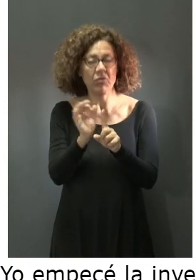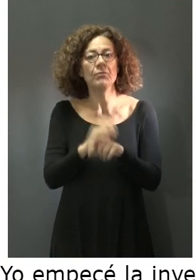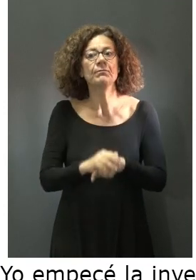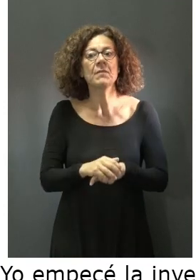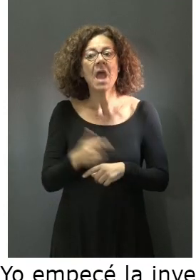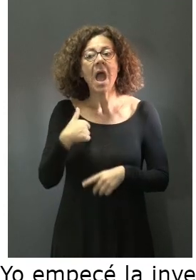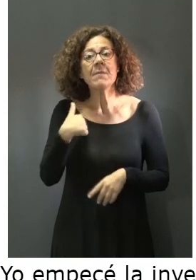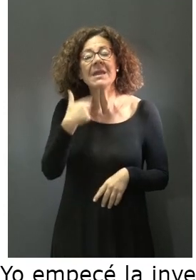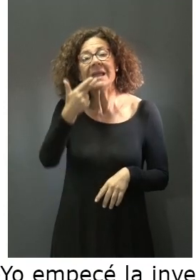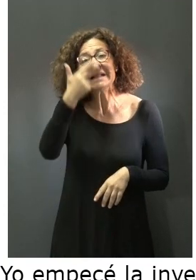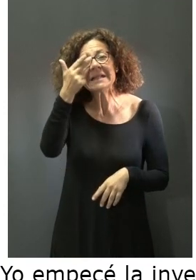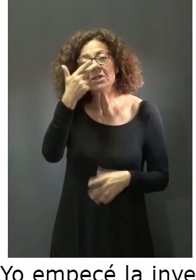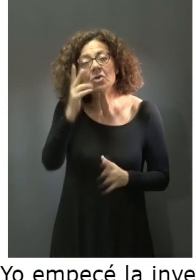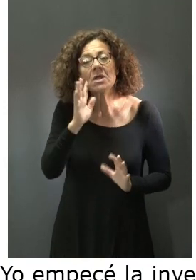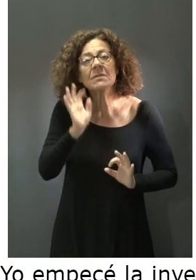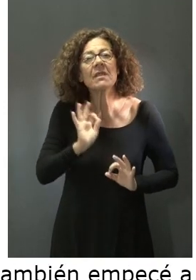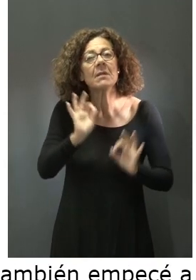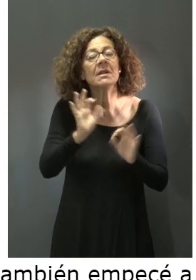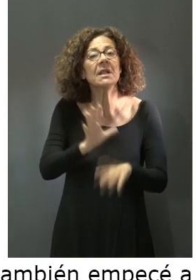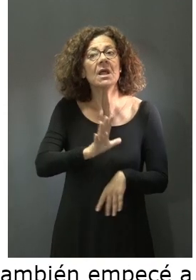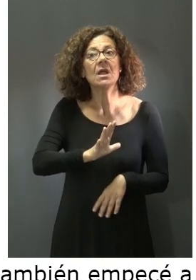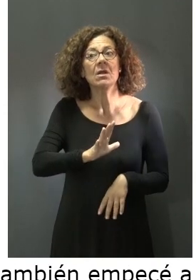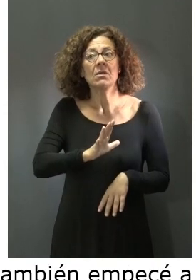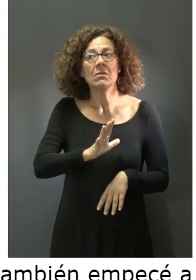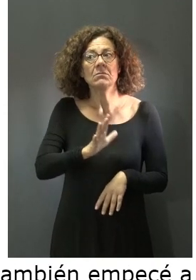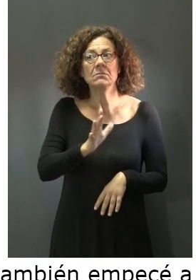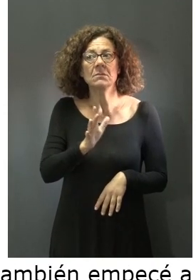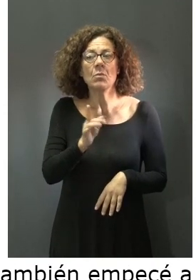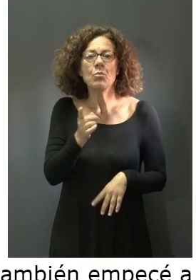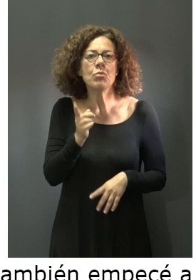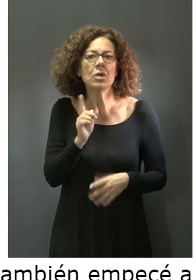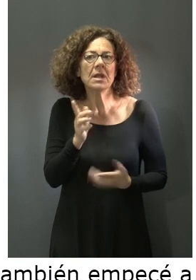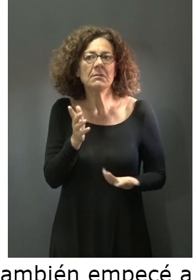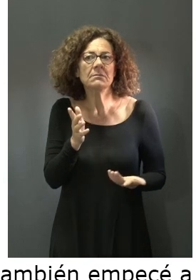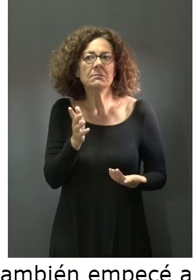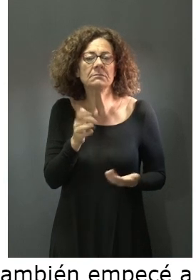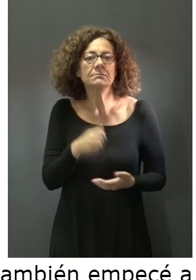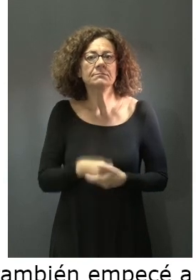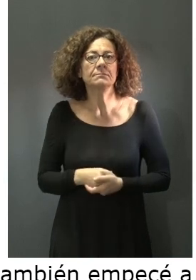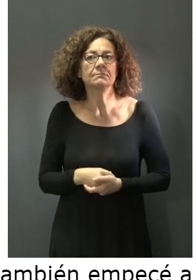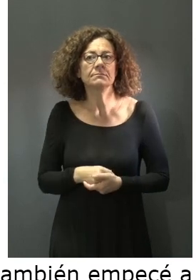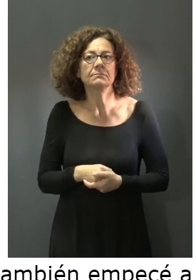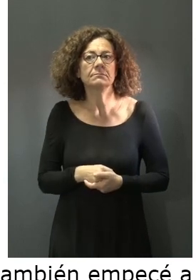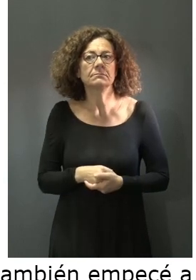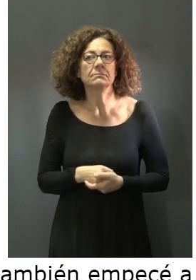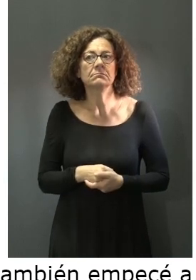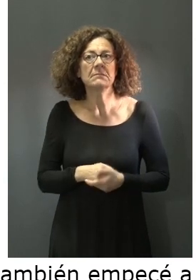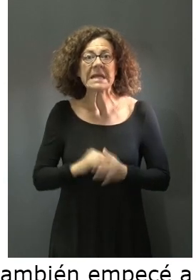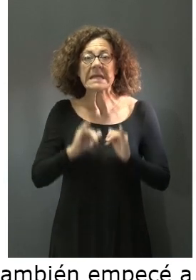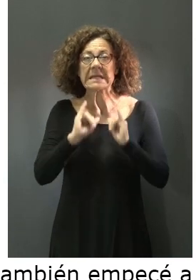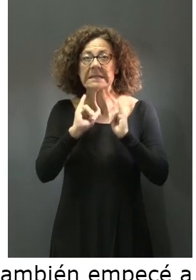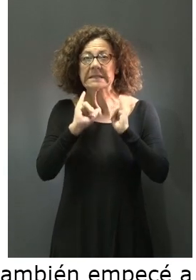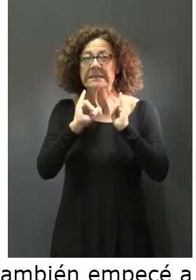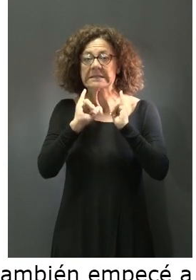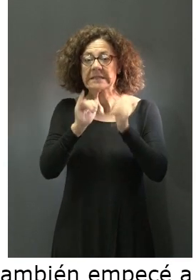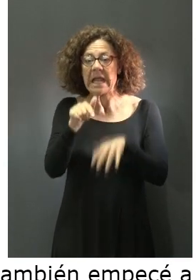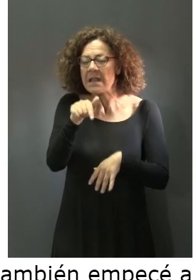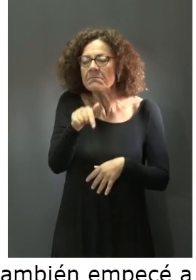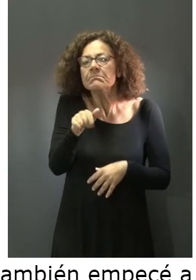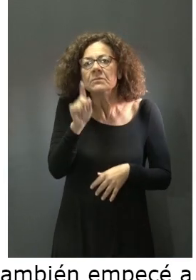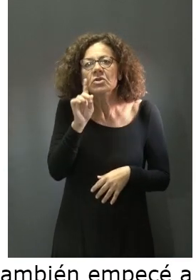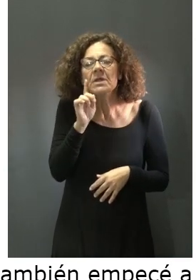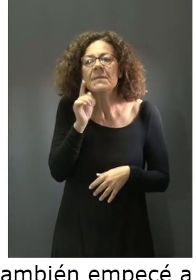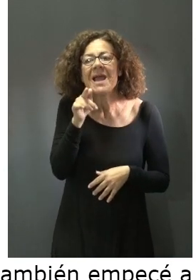Me interesó básicamente porque o sea, no sé de qué forma en sí llegué a, bueno, estábamos viendo